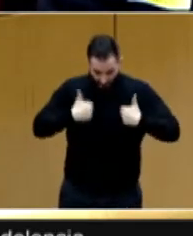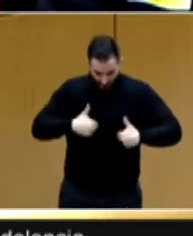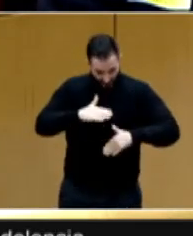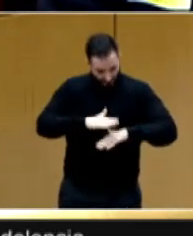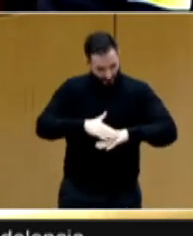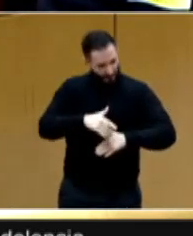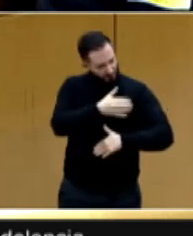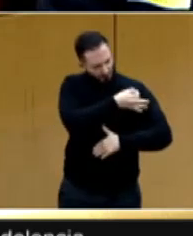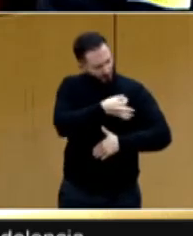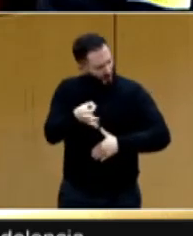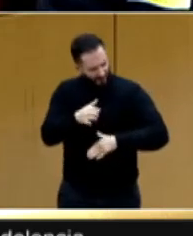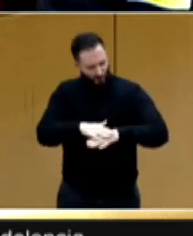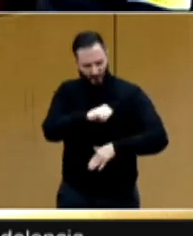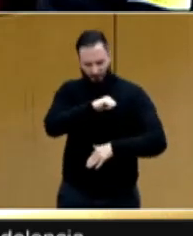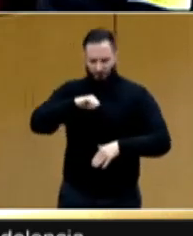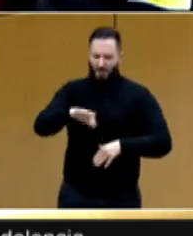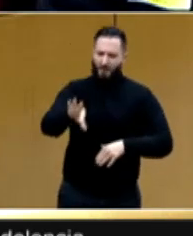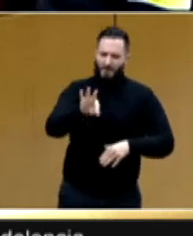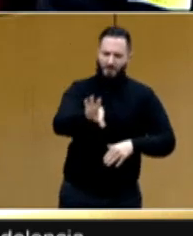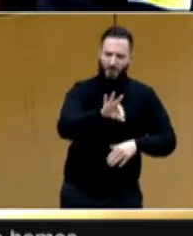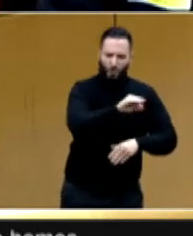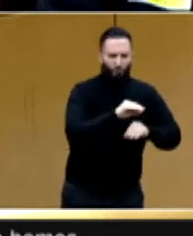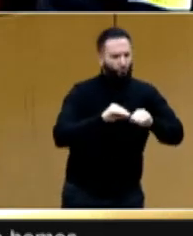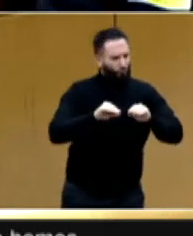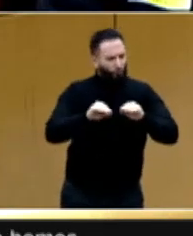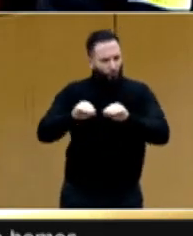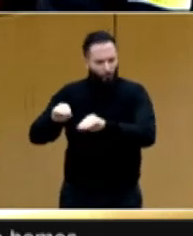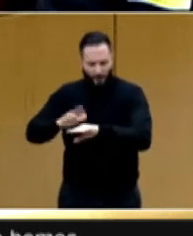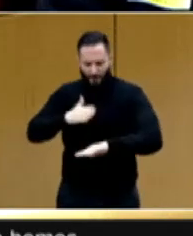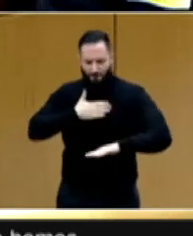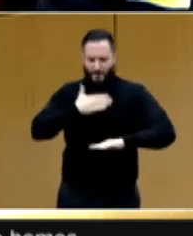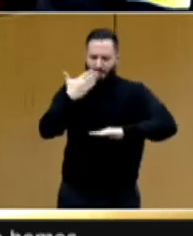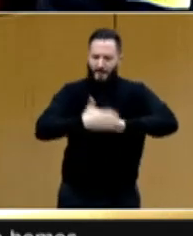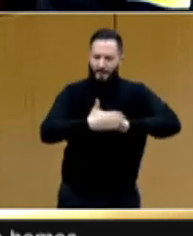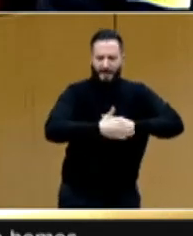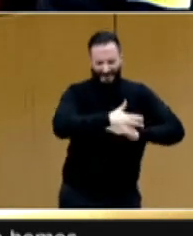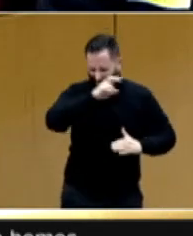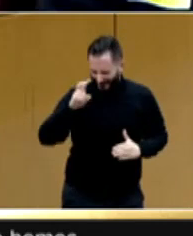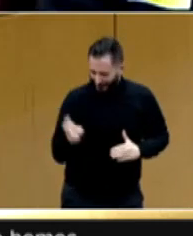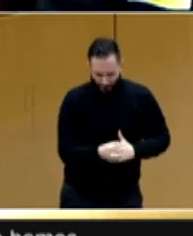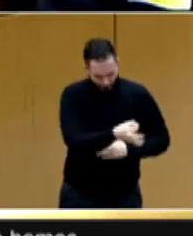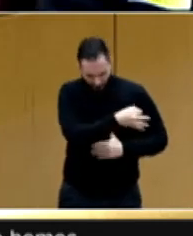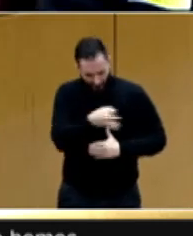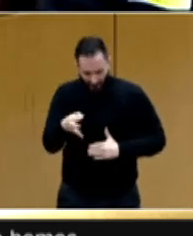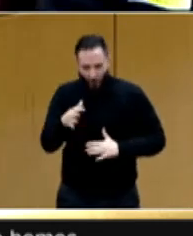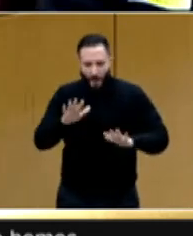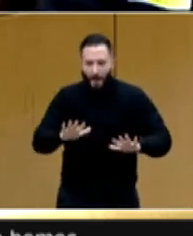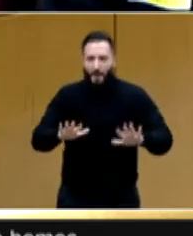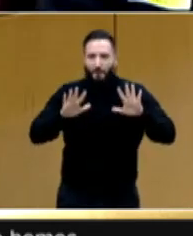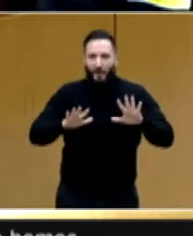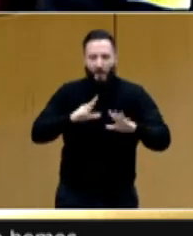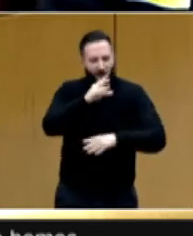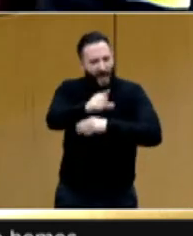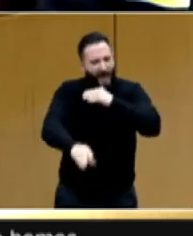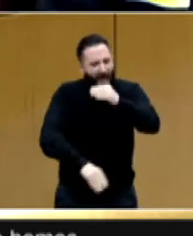estupendo los que determinen y quieran hasta dónde llegan mis límites etcétera etcétera que puedes hacer desde